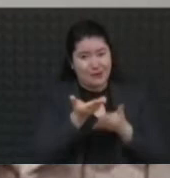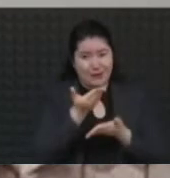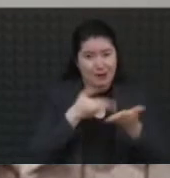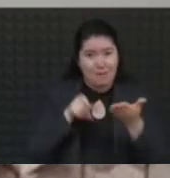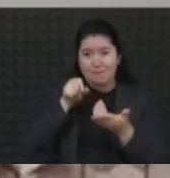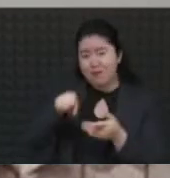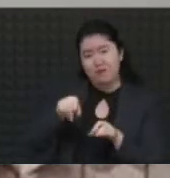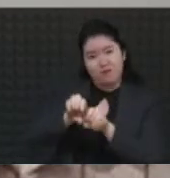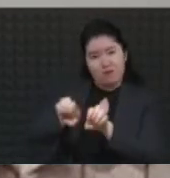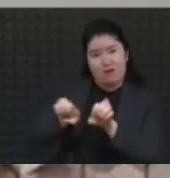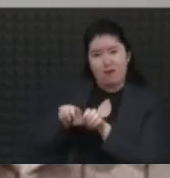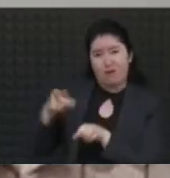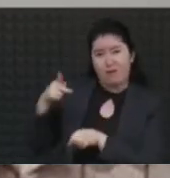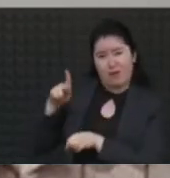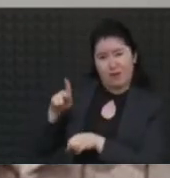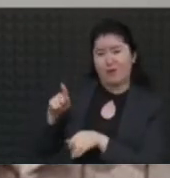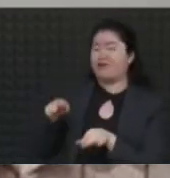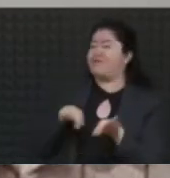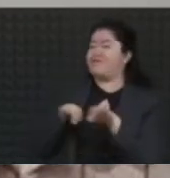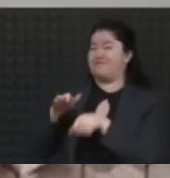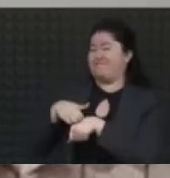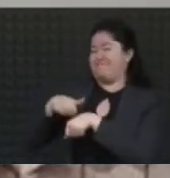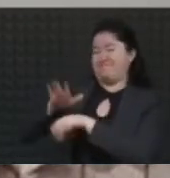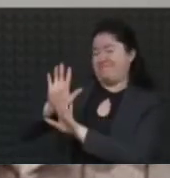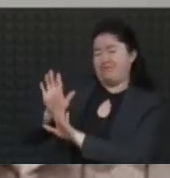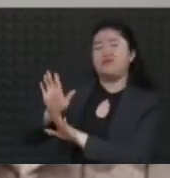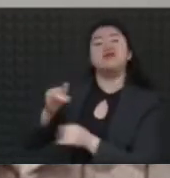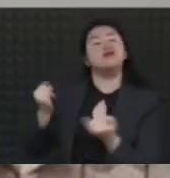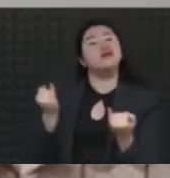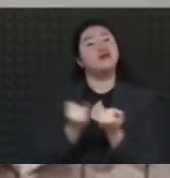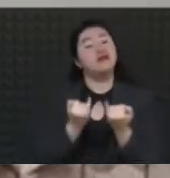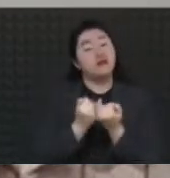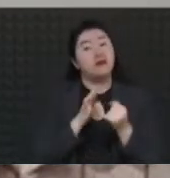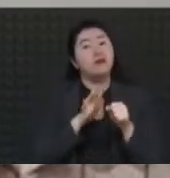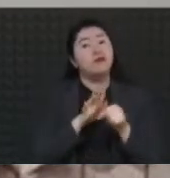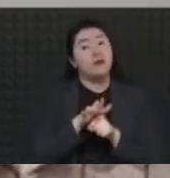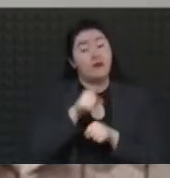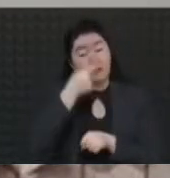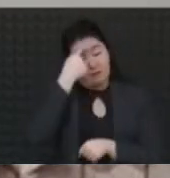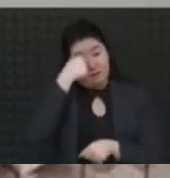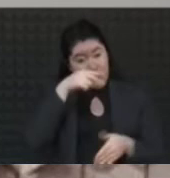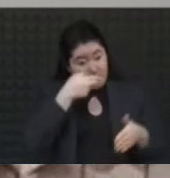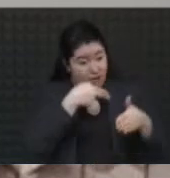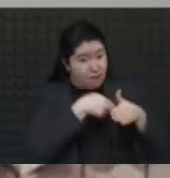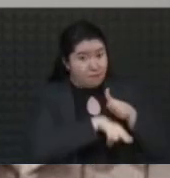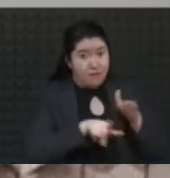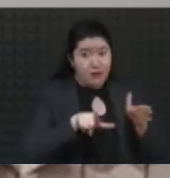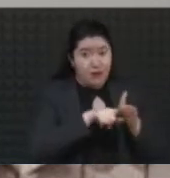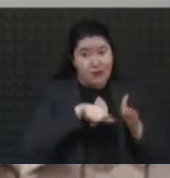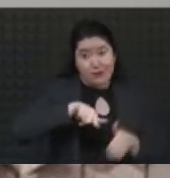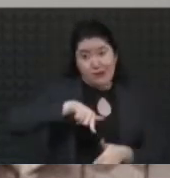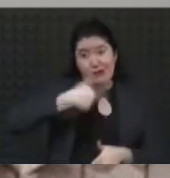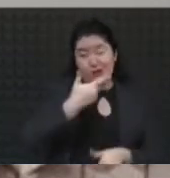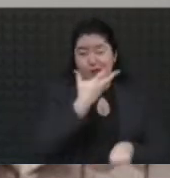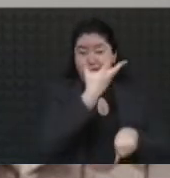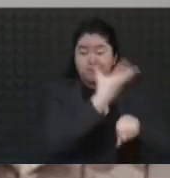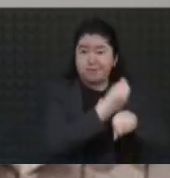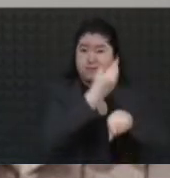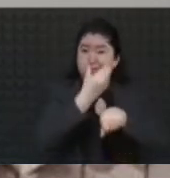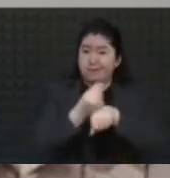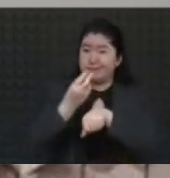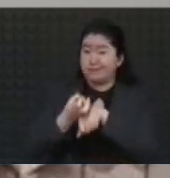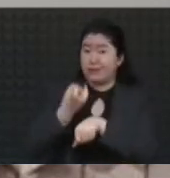equipo especializado, junto con los expertos, en este reforzamiento de la línea 12. Eso es, me parece,